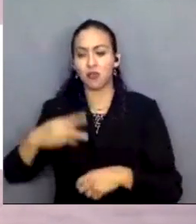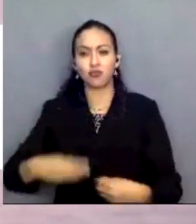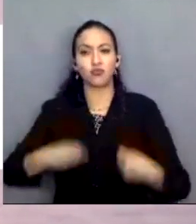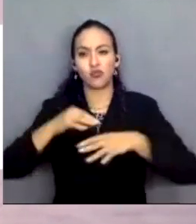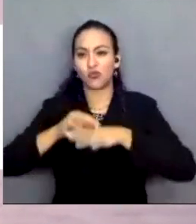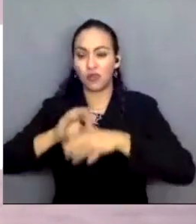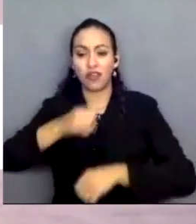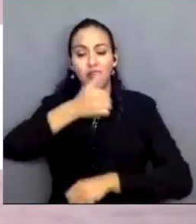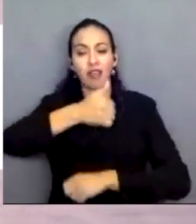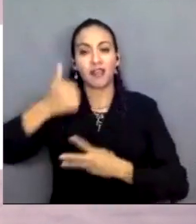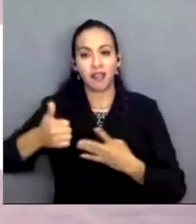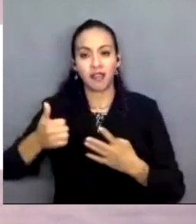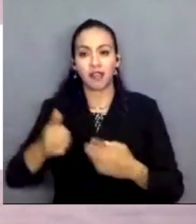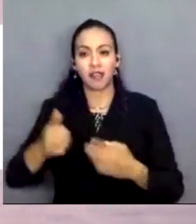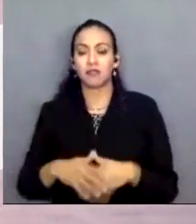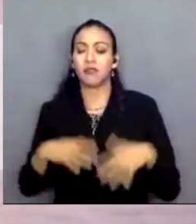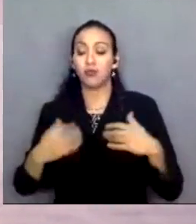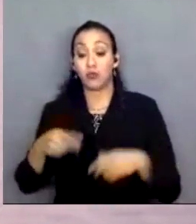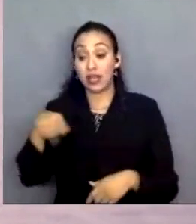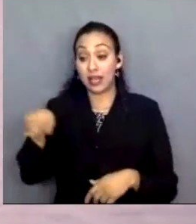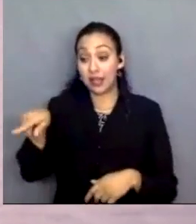vivencia, pero juezas y